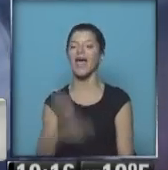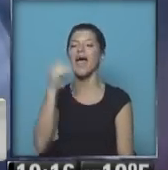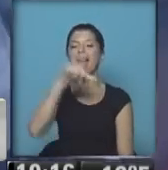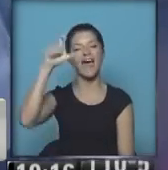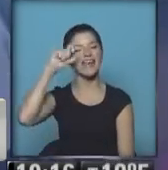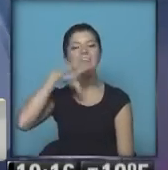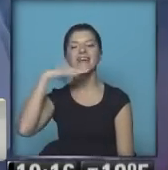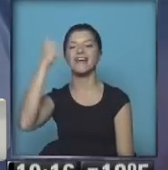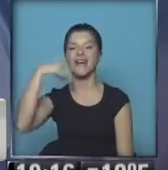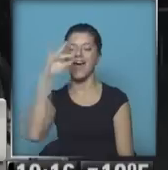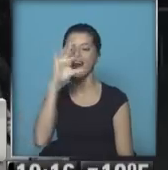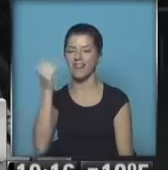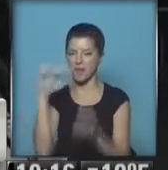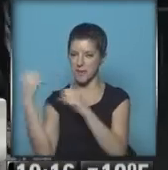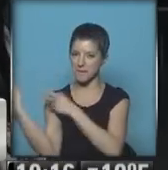bienvenida.